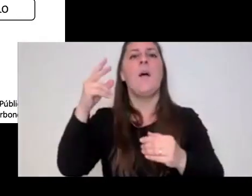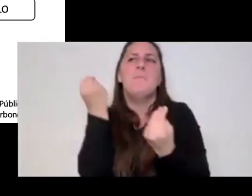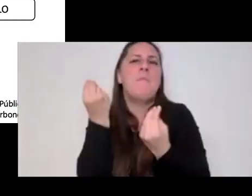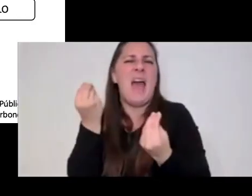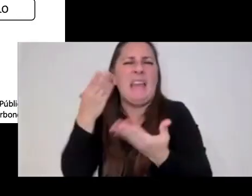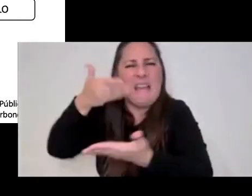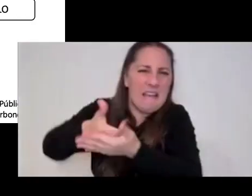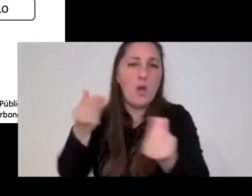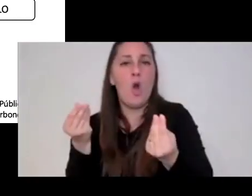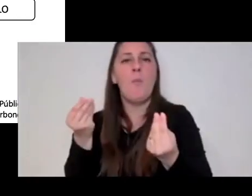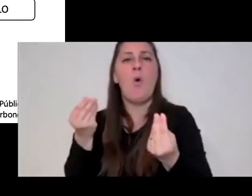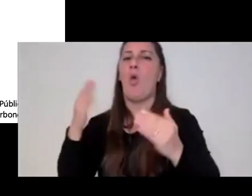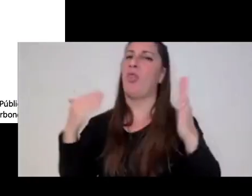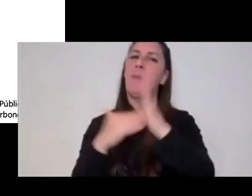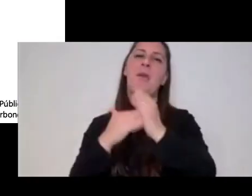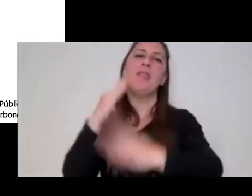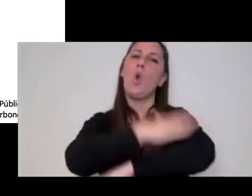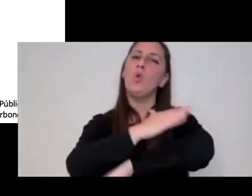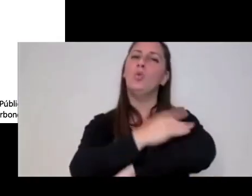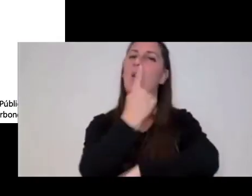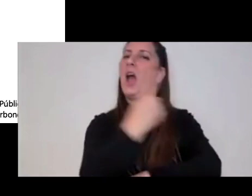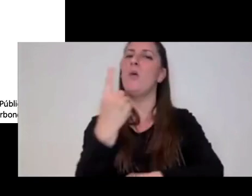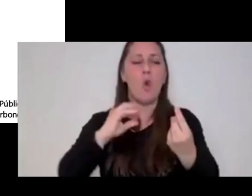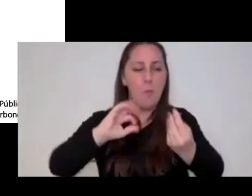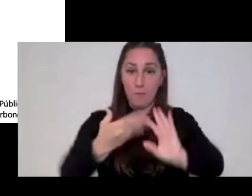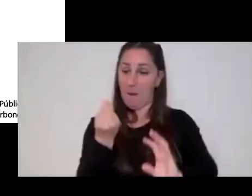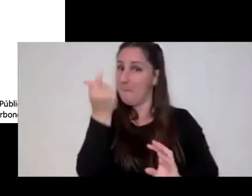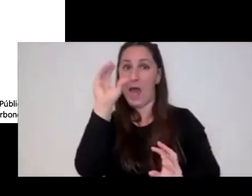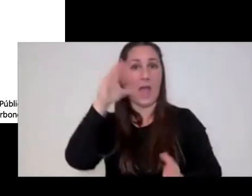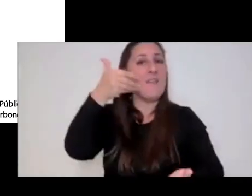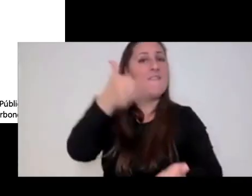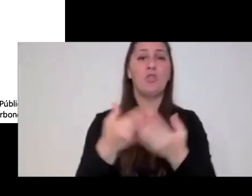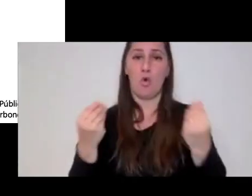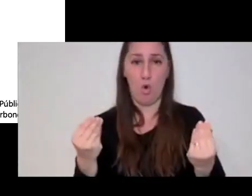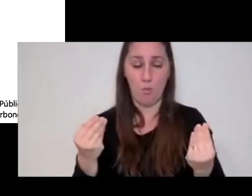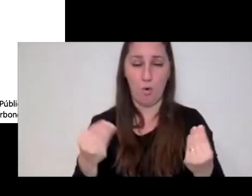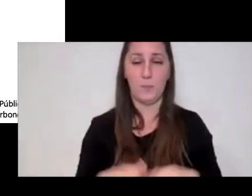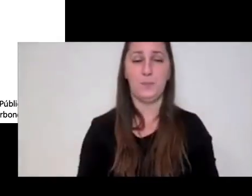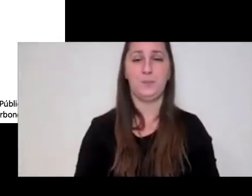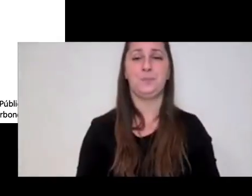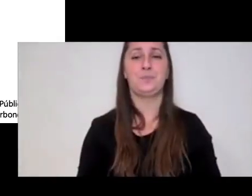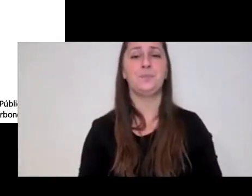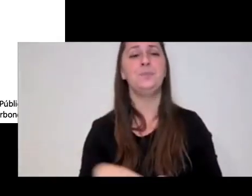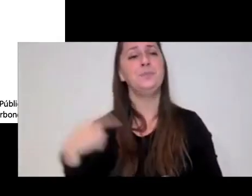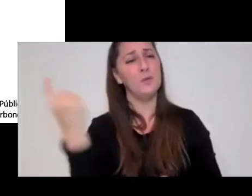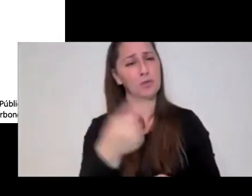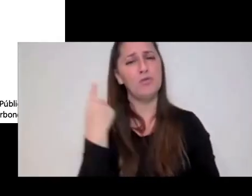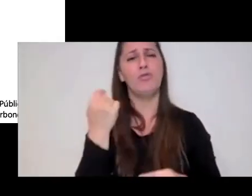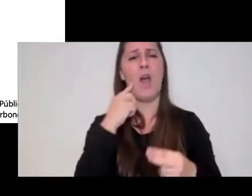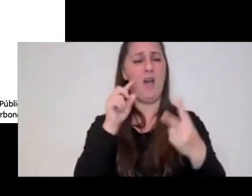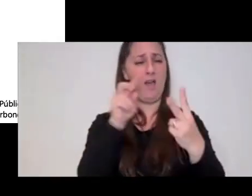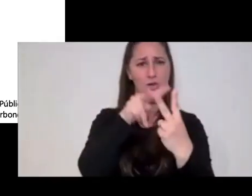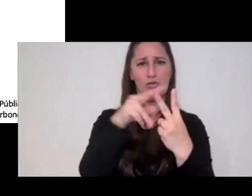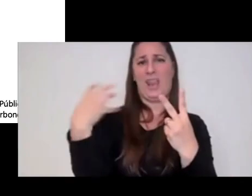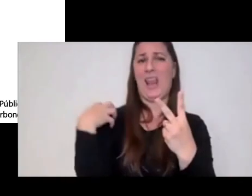del contribuyente y cómo va a invertir. Dicho esto, nosotros hemos visto estos dos conceptos generales,